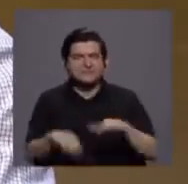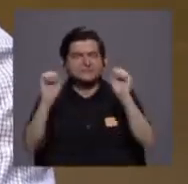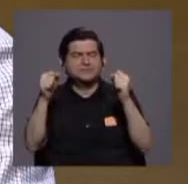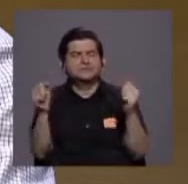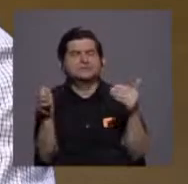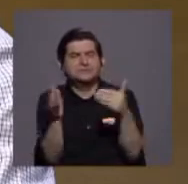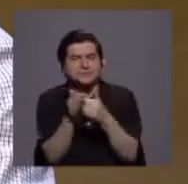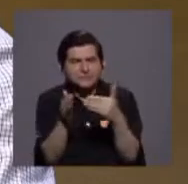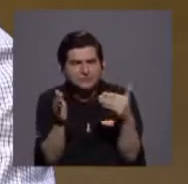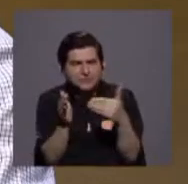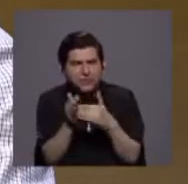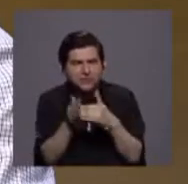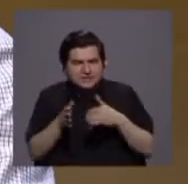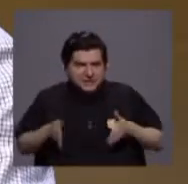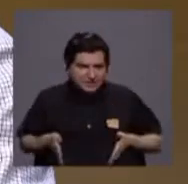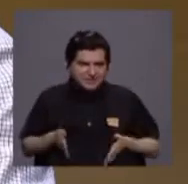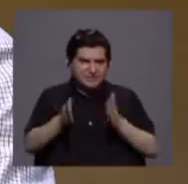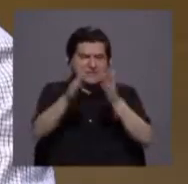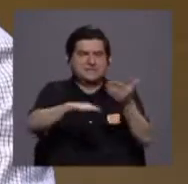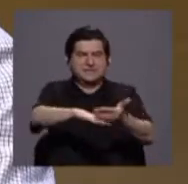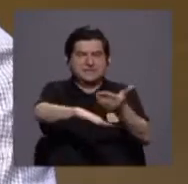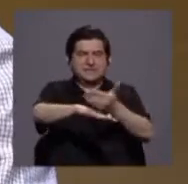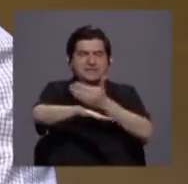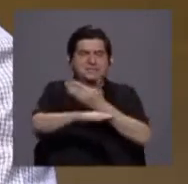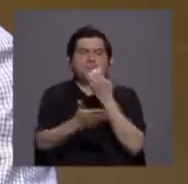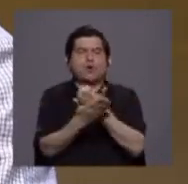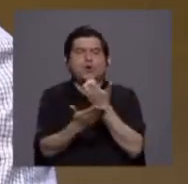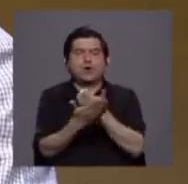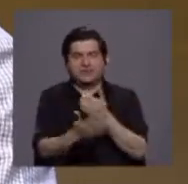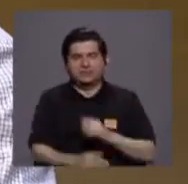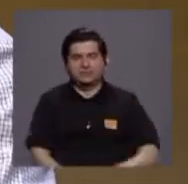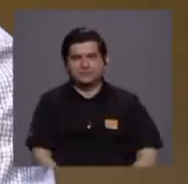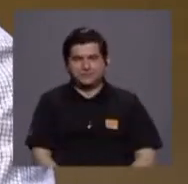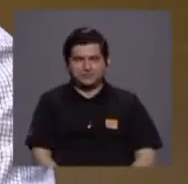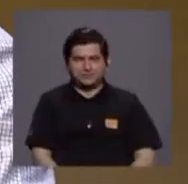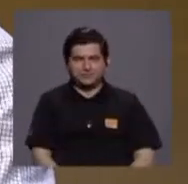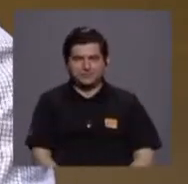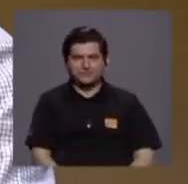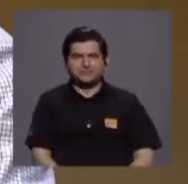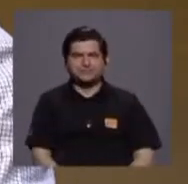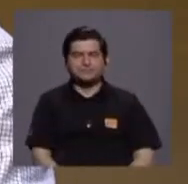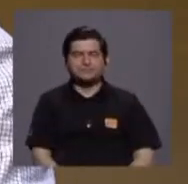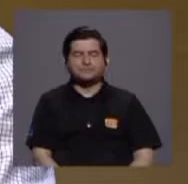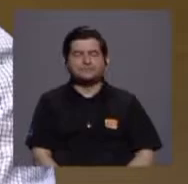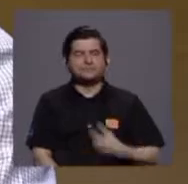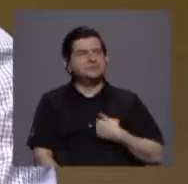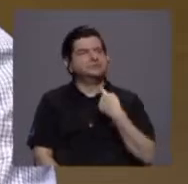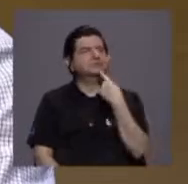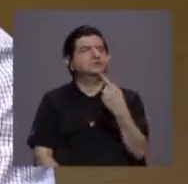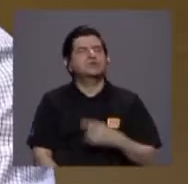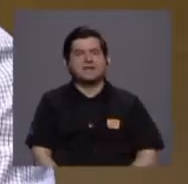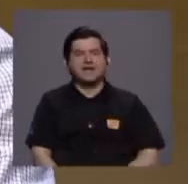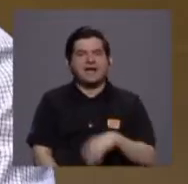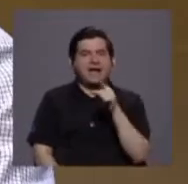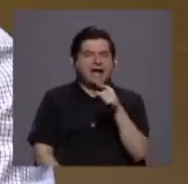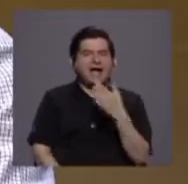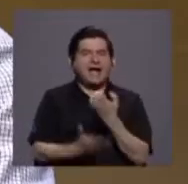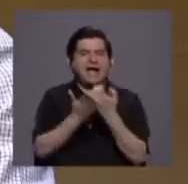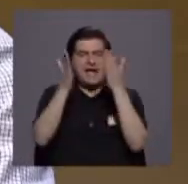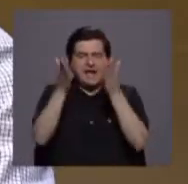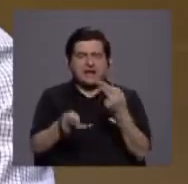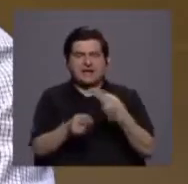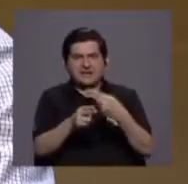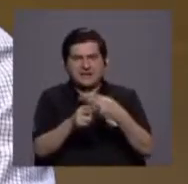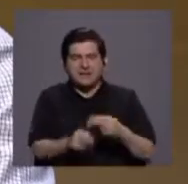retomar la senda de crecimiento económico. Y eso, uno diría, bueno, ahí viene lo que los economistas llaman